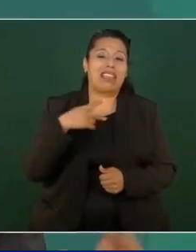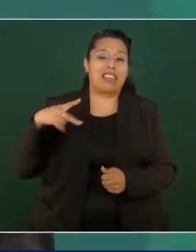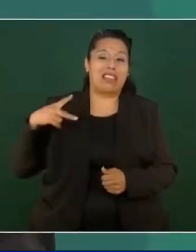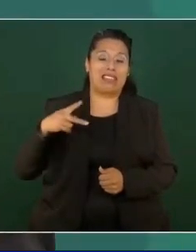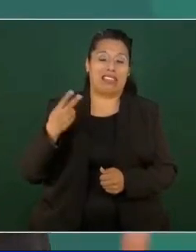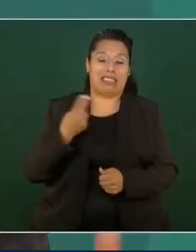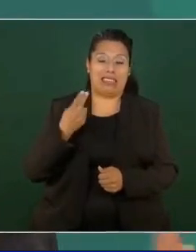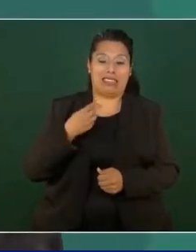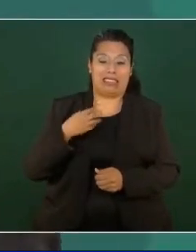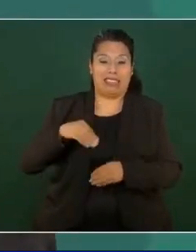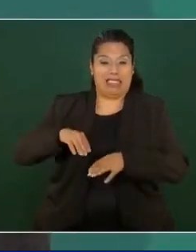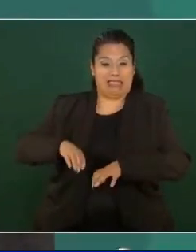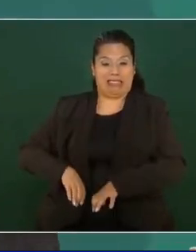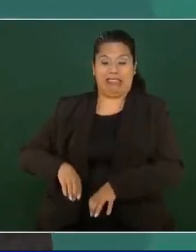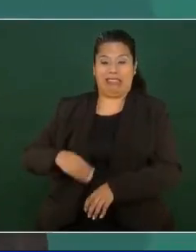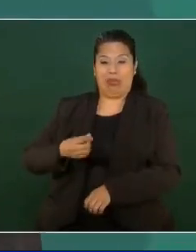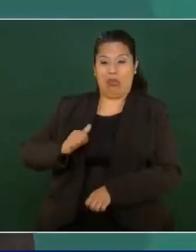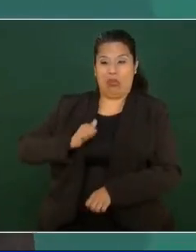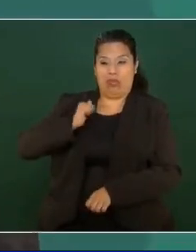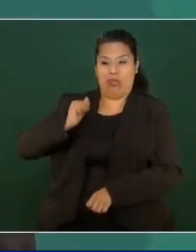con el régimen de corrupción